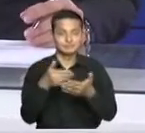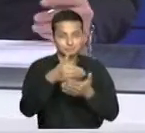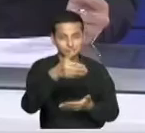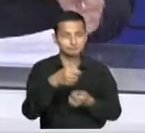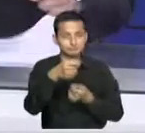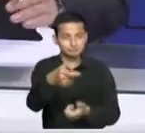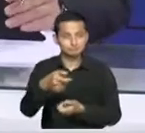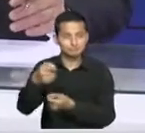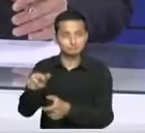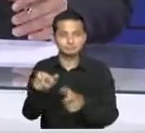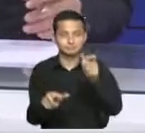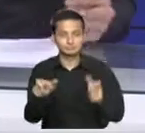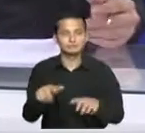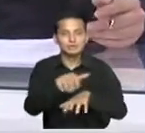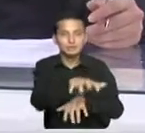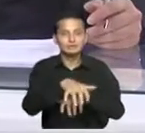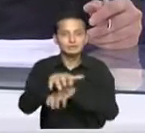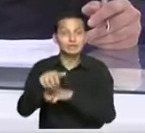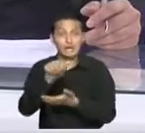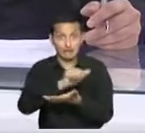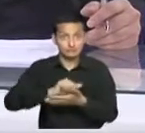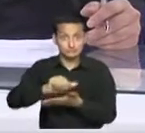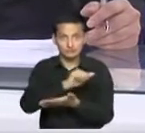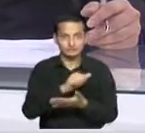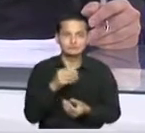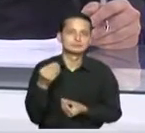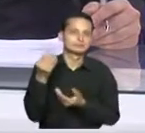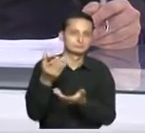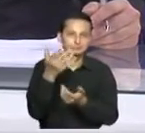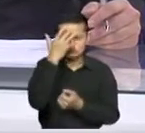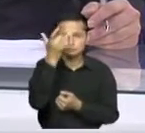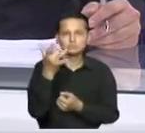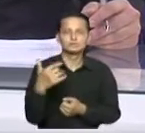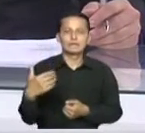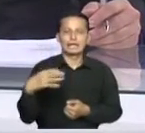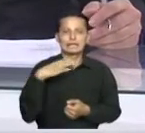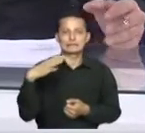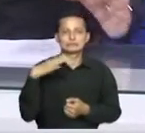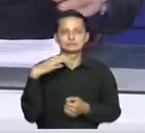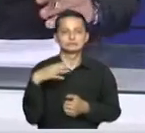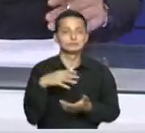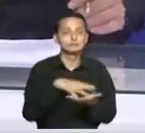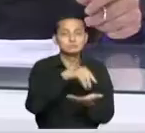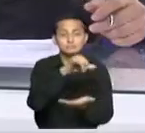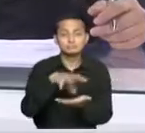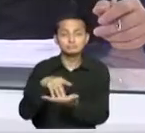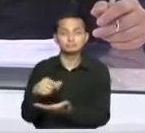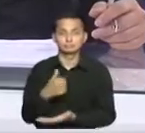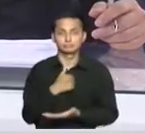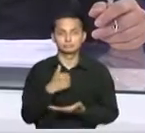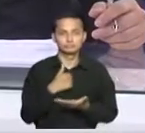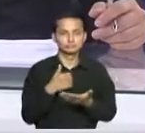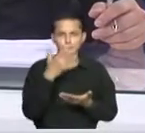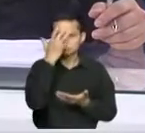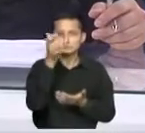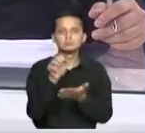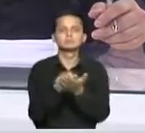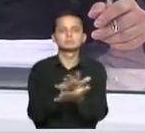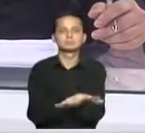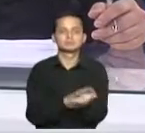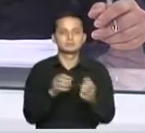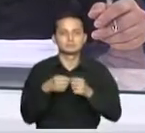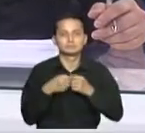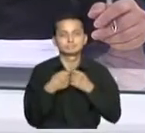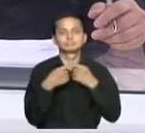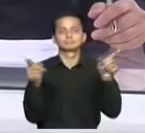entregadas a agricultores de la SUAI. Con esto se les garantiza la propiedad y legalidad de sus tierras, gracias al proyecto de legalización masiva en el